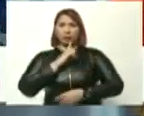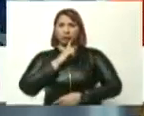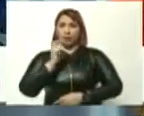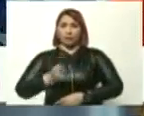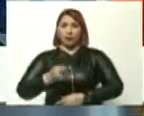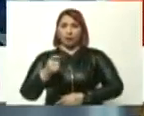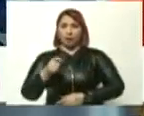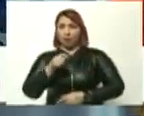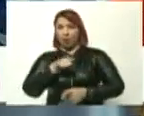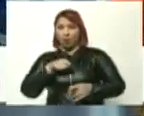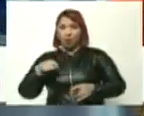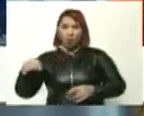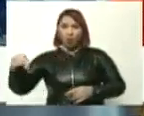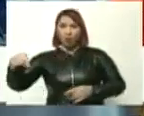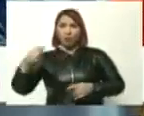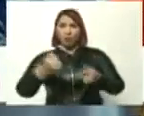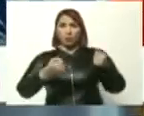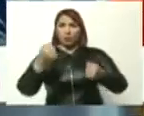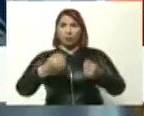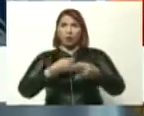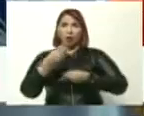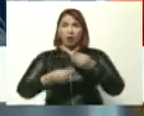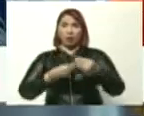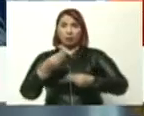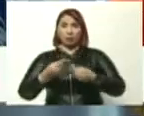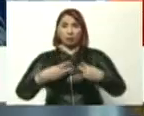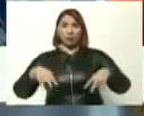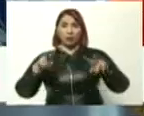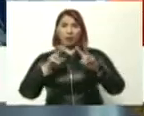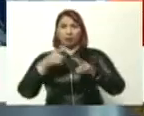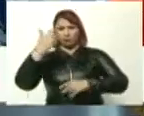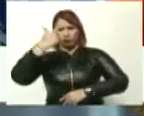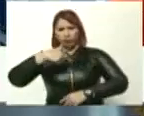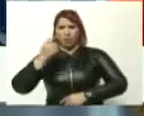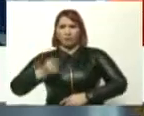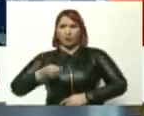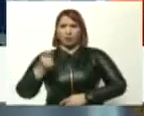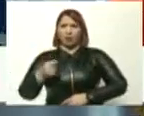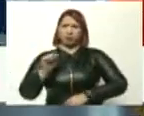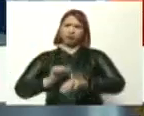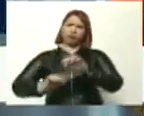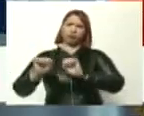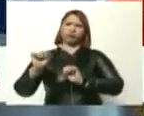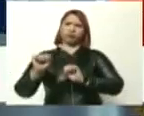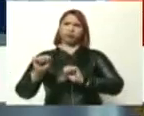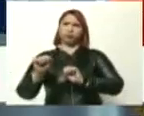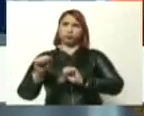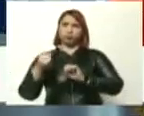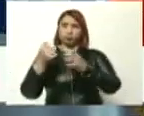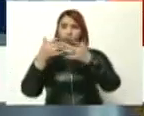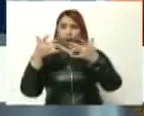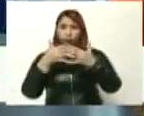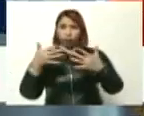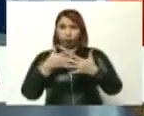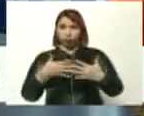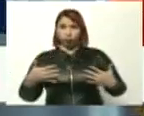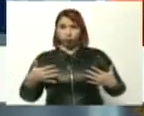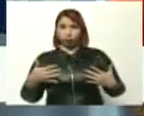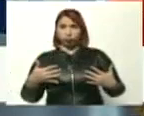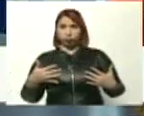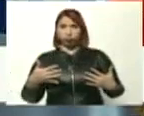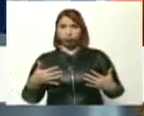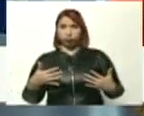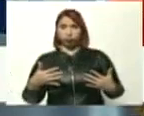se baja de su automóvil y, haciendo valer su condición de fiscal, se opone tanto al levantamiento del